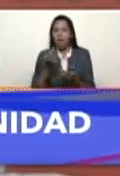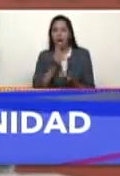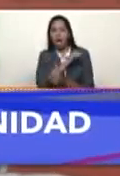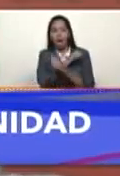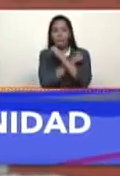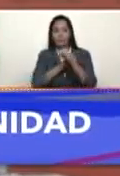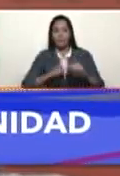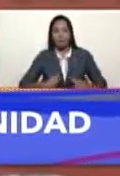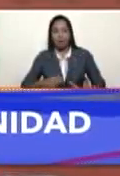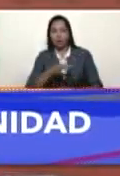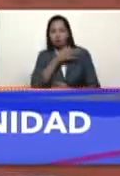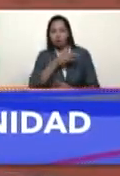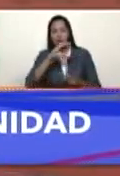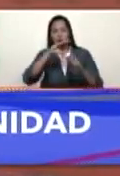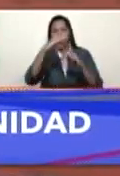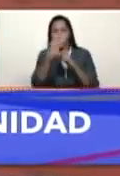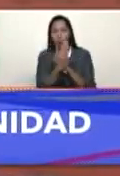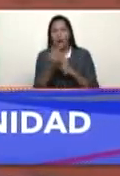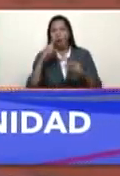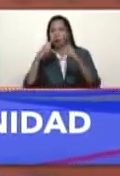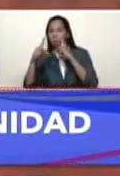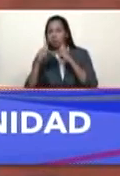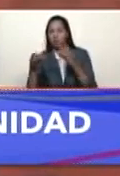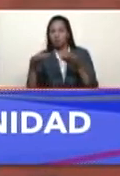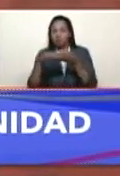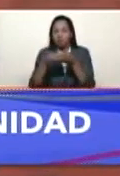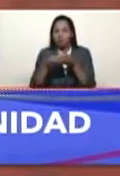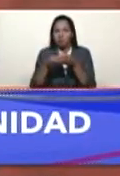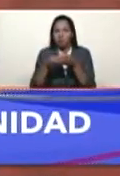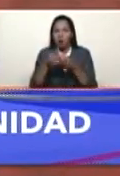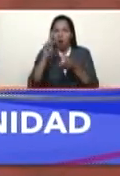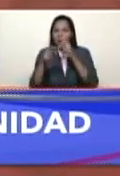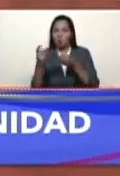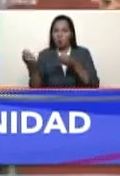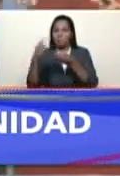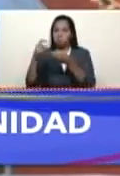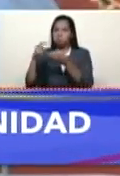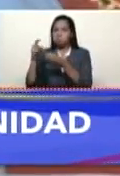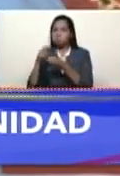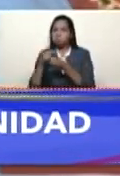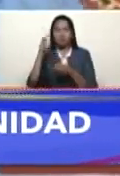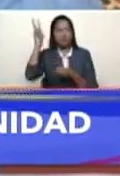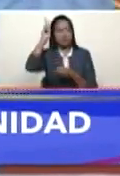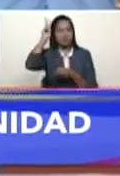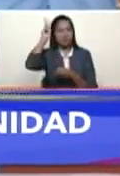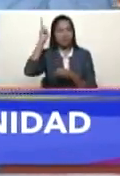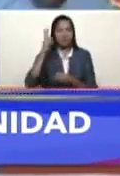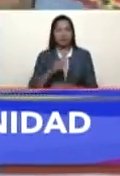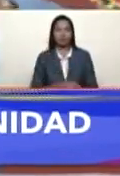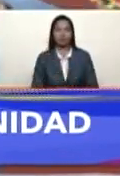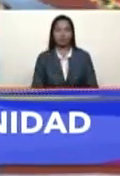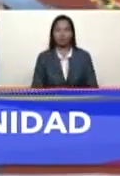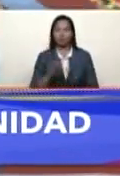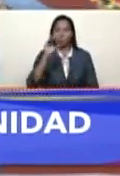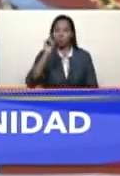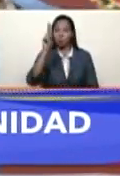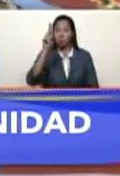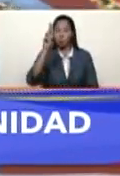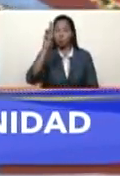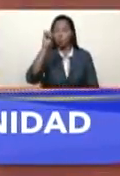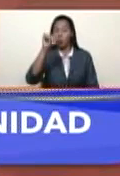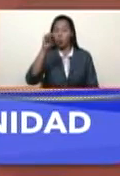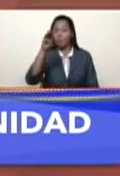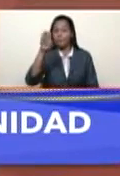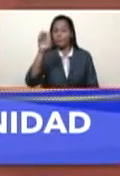organización social, cultural, política, y a eso se unían algunos indígenas. Eso eran las cumbes. Los cumbes. Las cumbes de cimarrones. Los